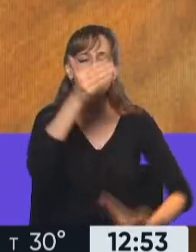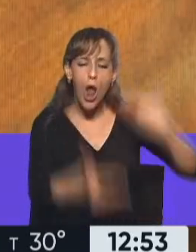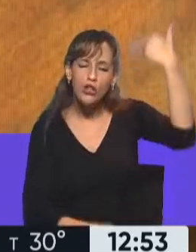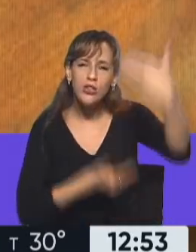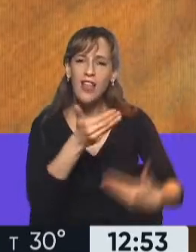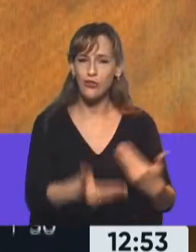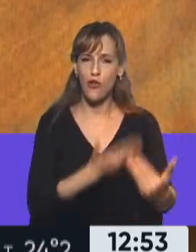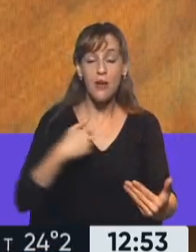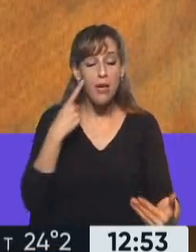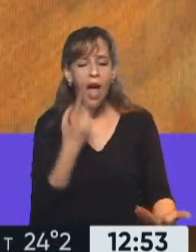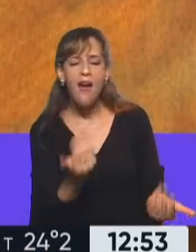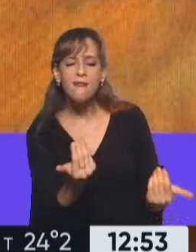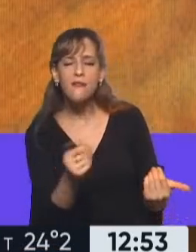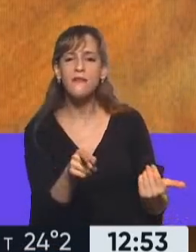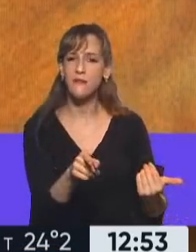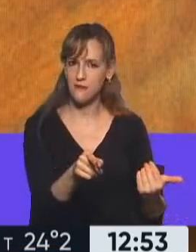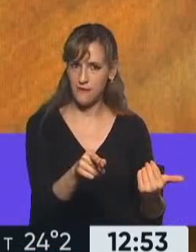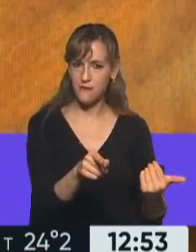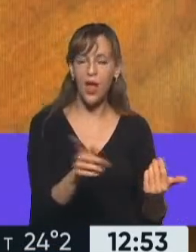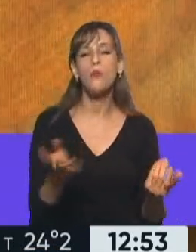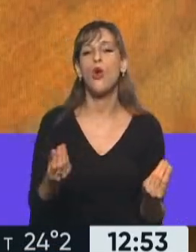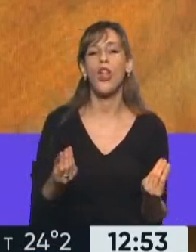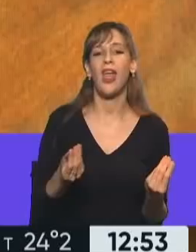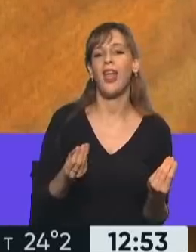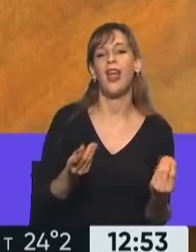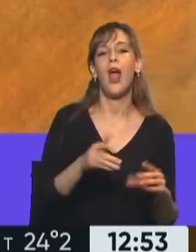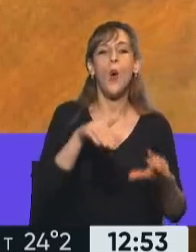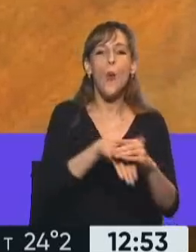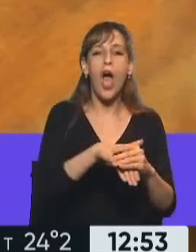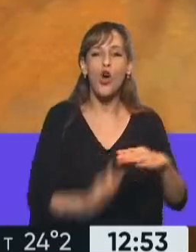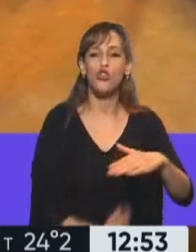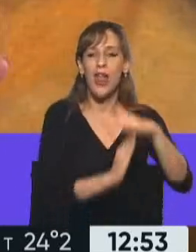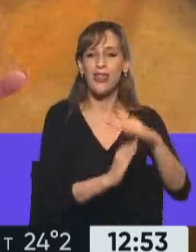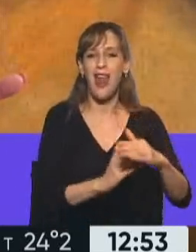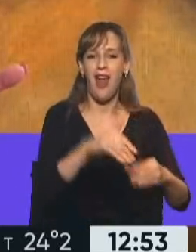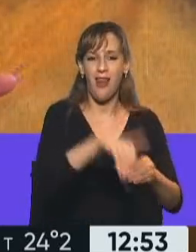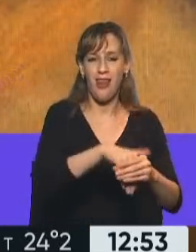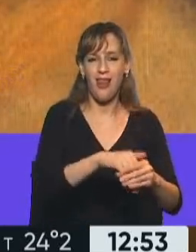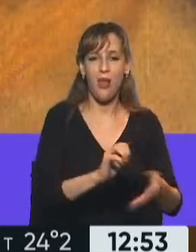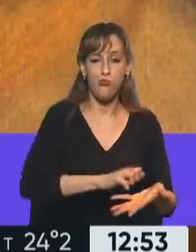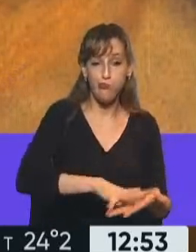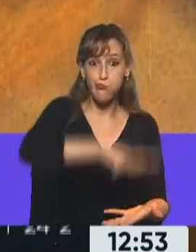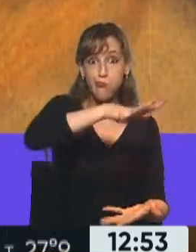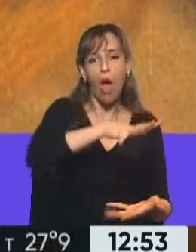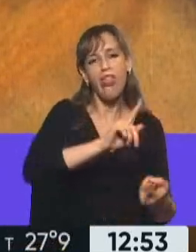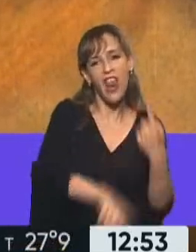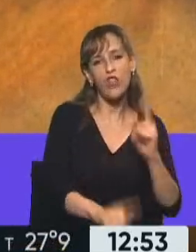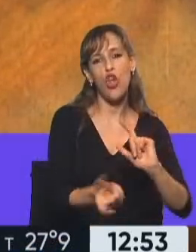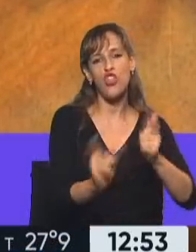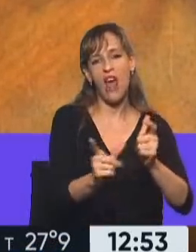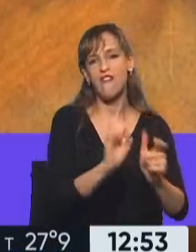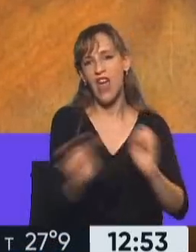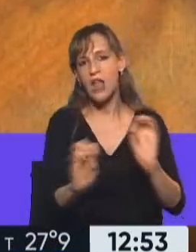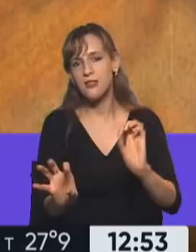porque no quiere que hagas transferencias del Banco Central y te financies así al Tesoro, sino